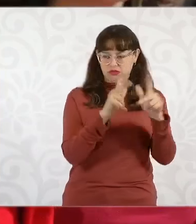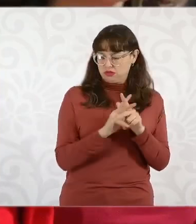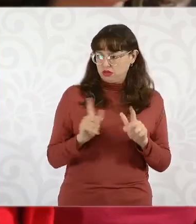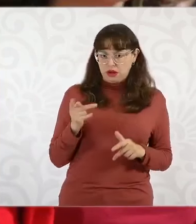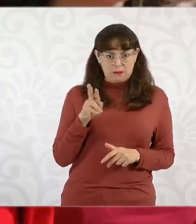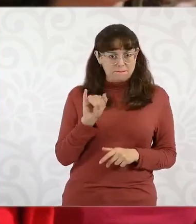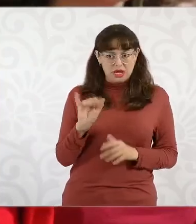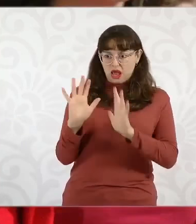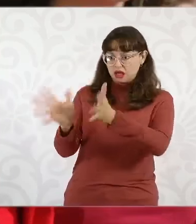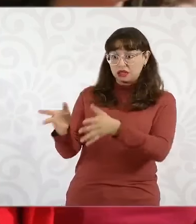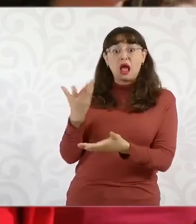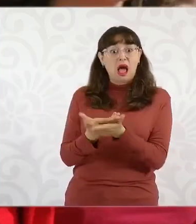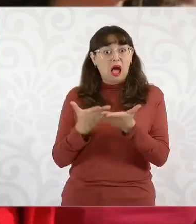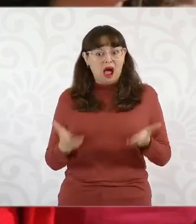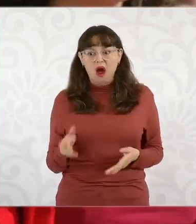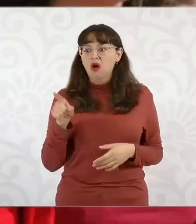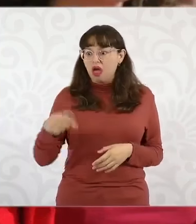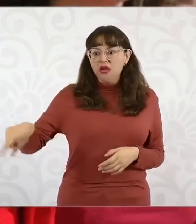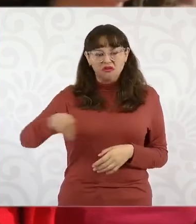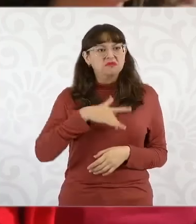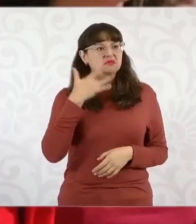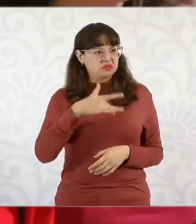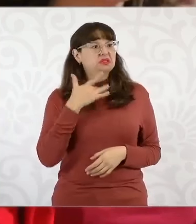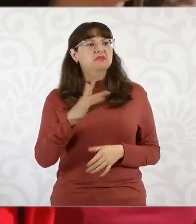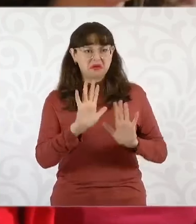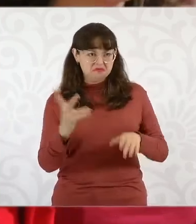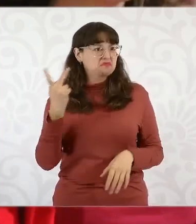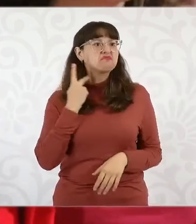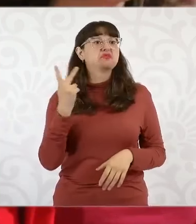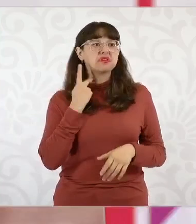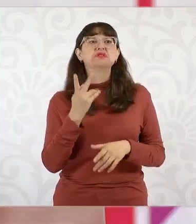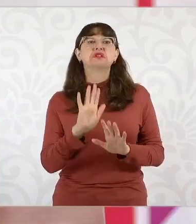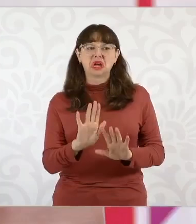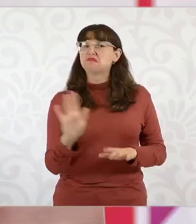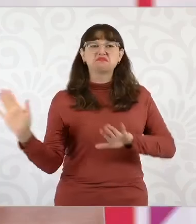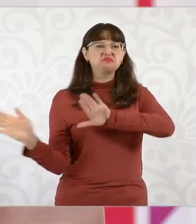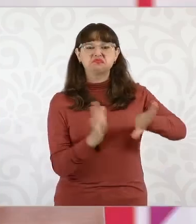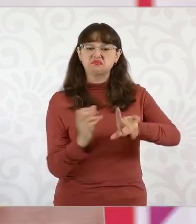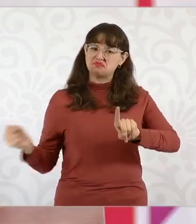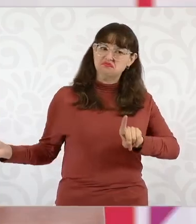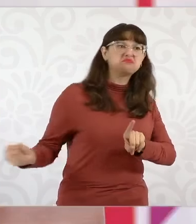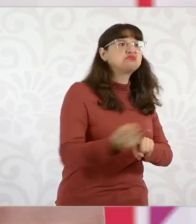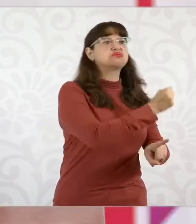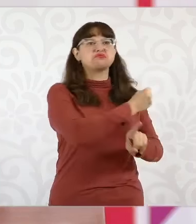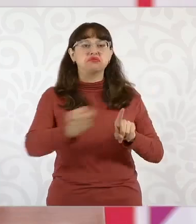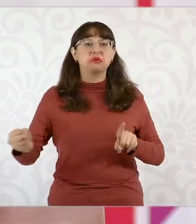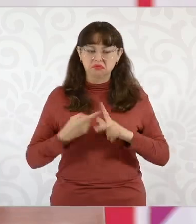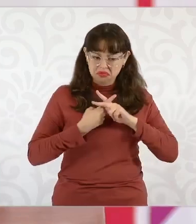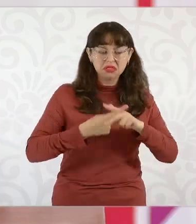violencia física que ahora emprende el PRI para incidir políticamente. Una vez conté aquí que